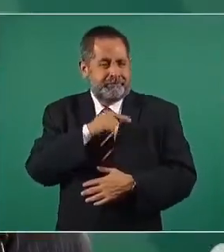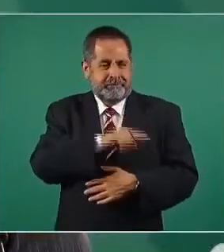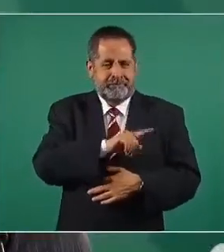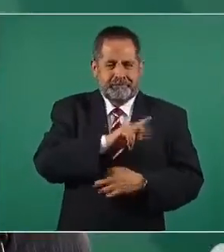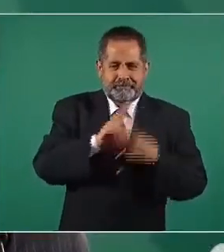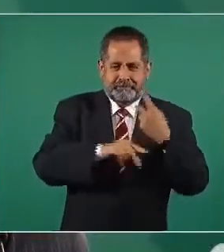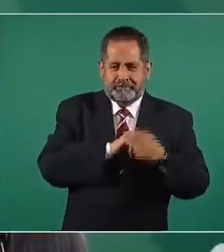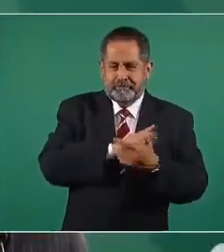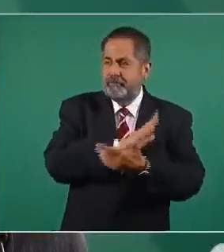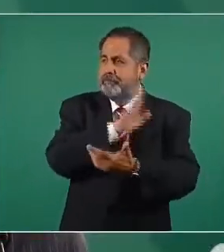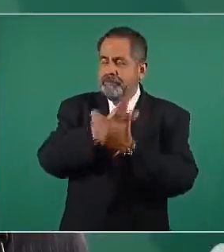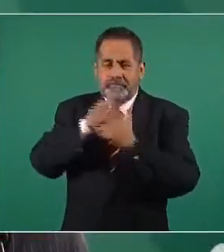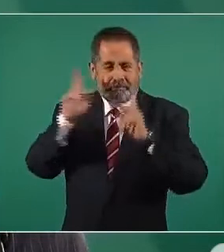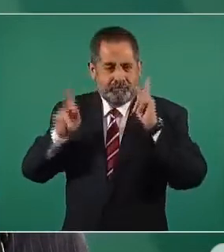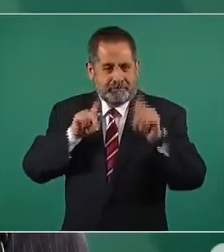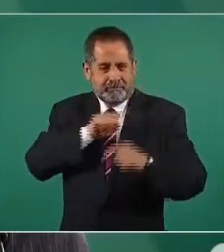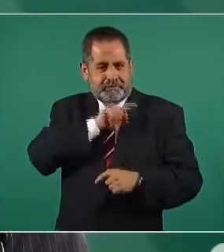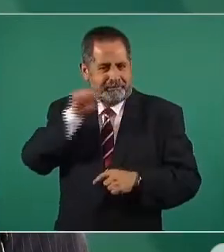en su visita